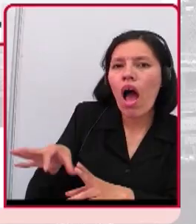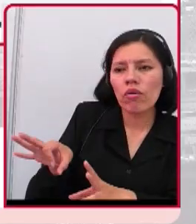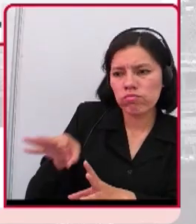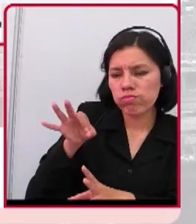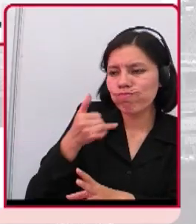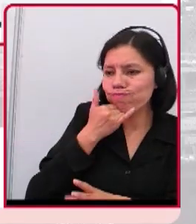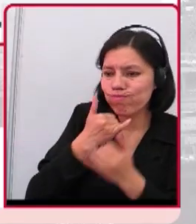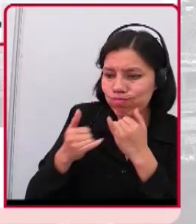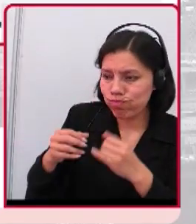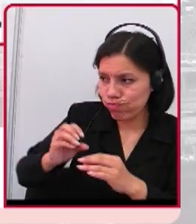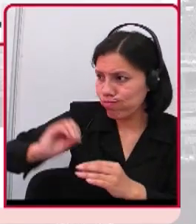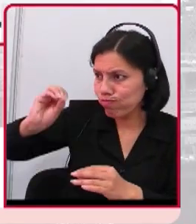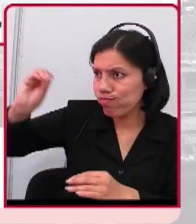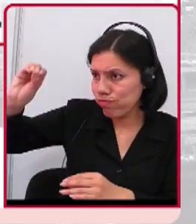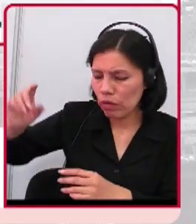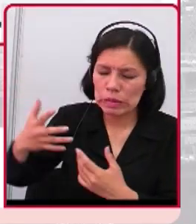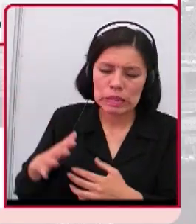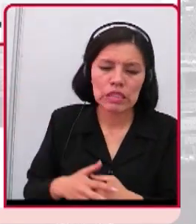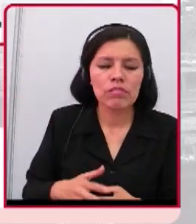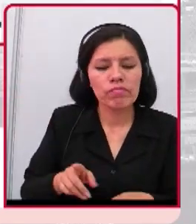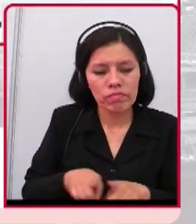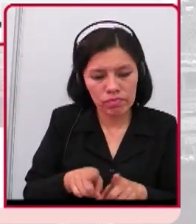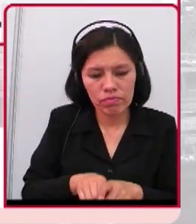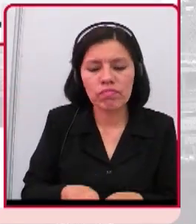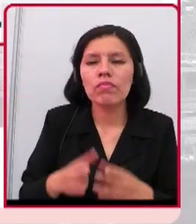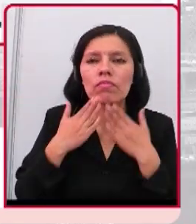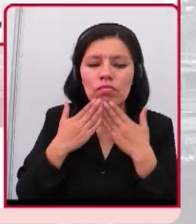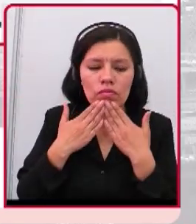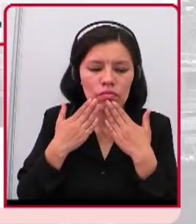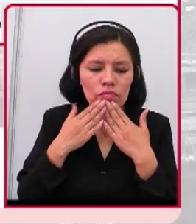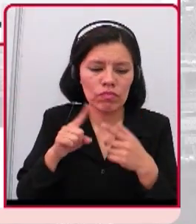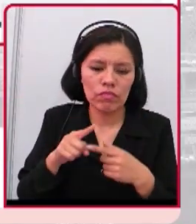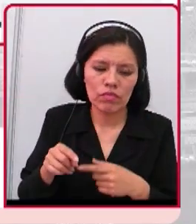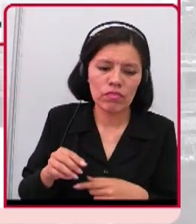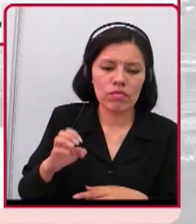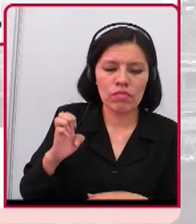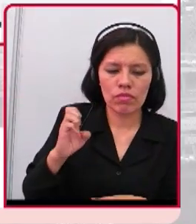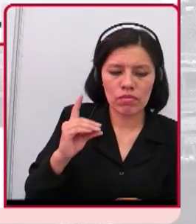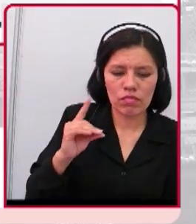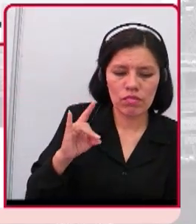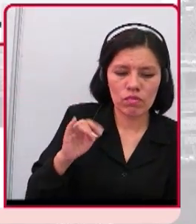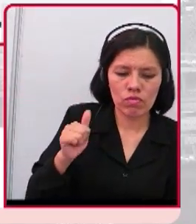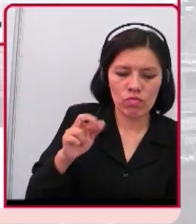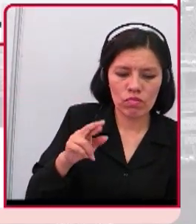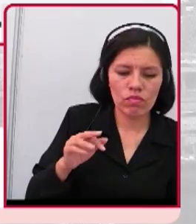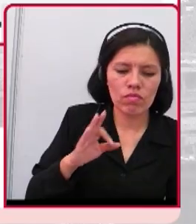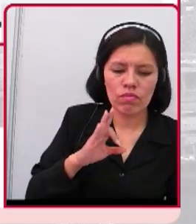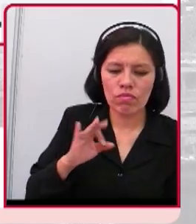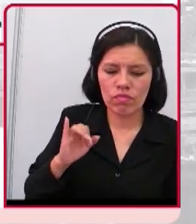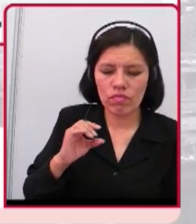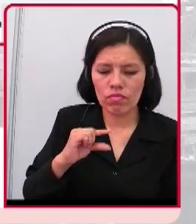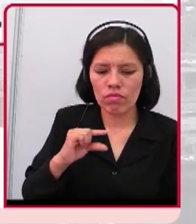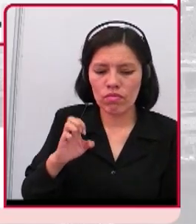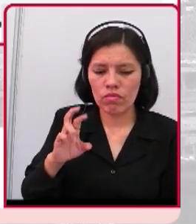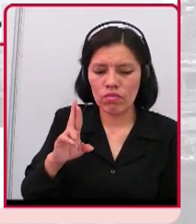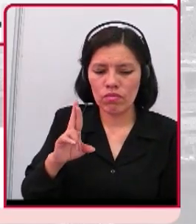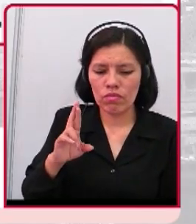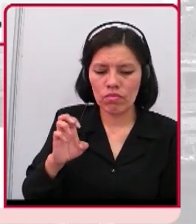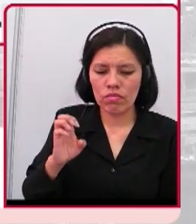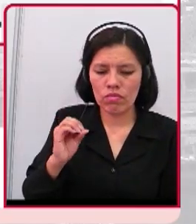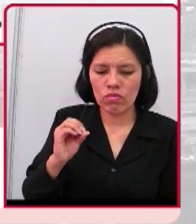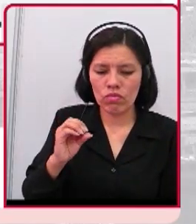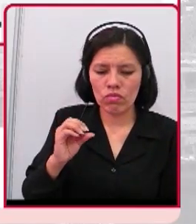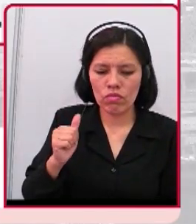Finalmente, agradecer a mi equipo de control del proceso, Cedor Figueroa, Álvaro Flores y Lisandro Guzmán, que con su apoyo pudimos hacer